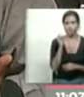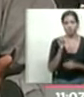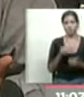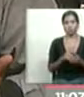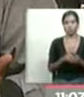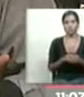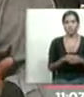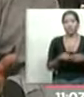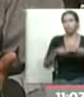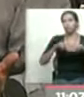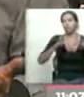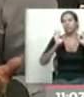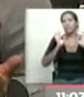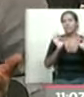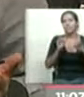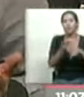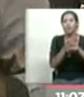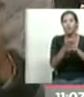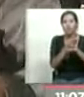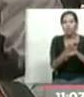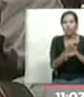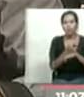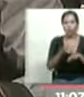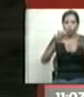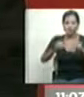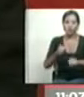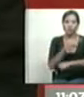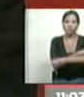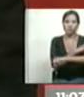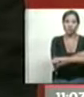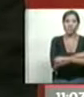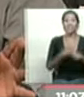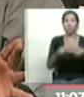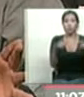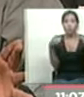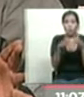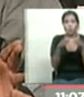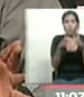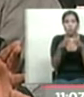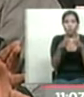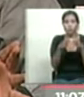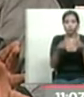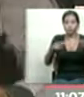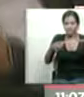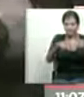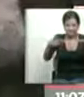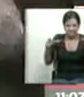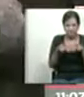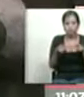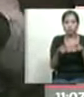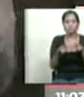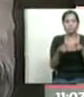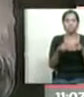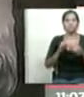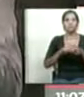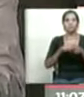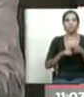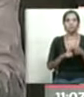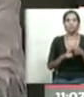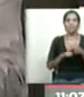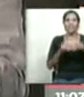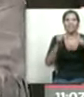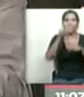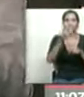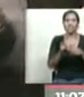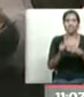de estado de excepción de la derecha, en esos sectores, un estado de sitio. Entonces, que este personaje